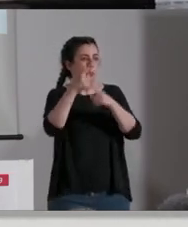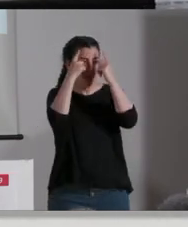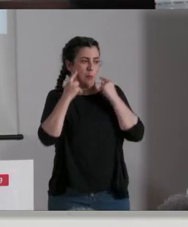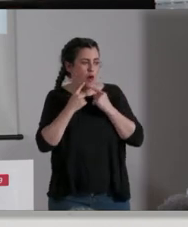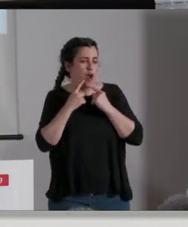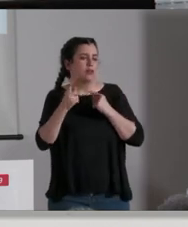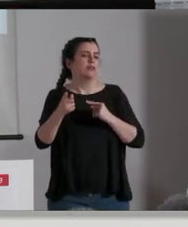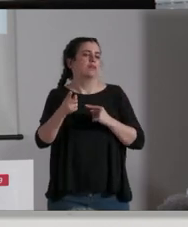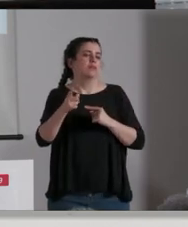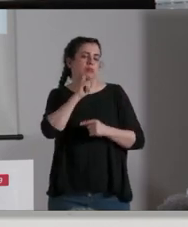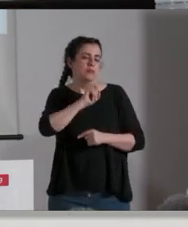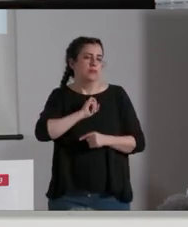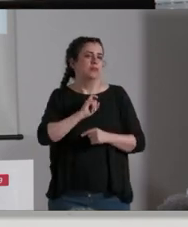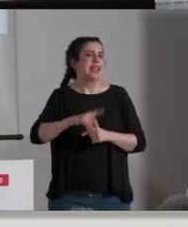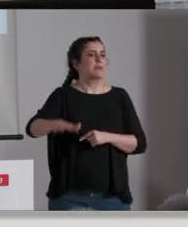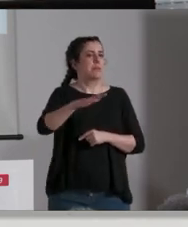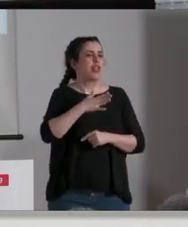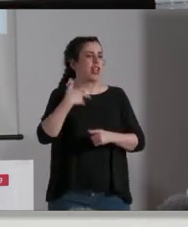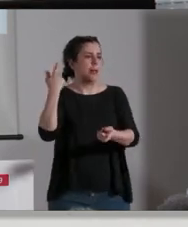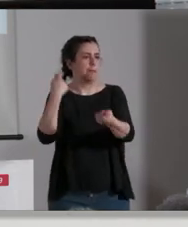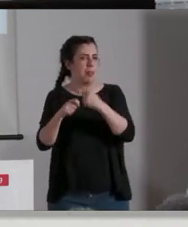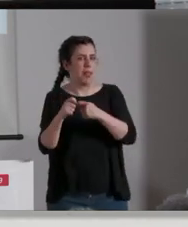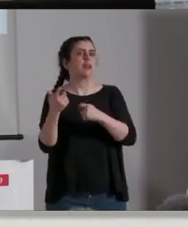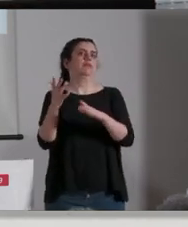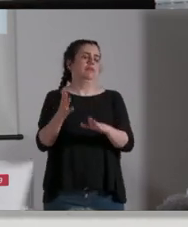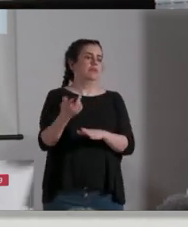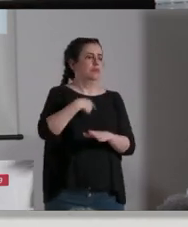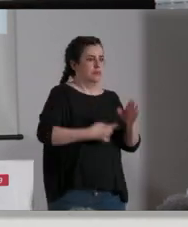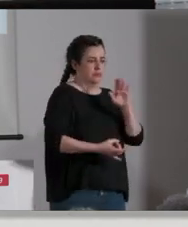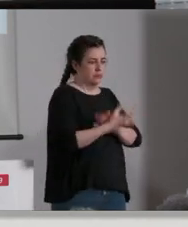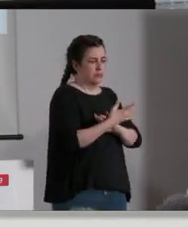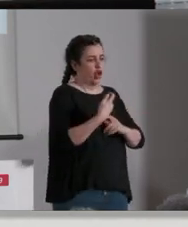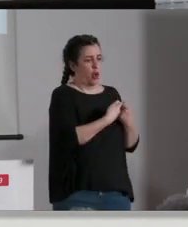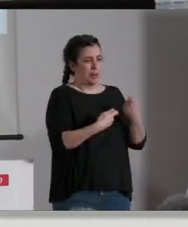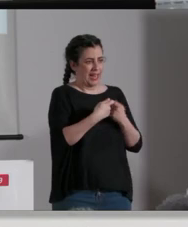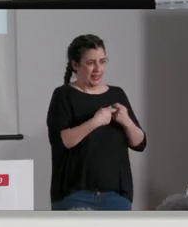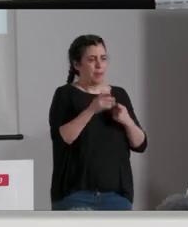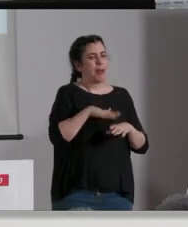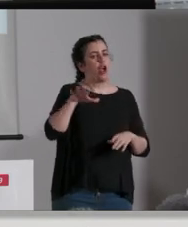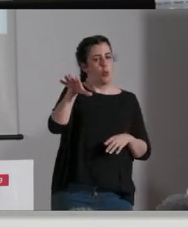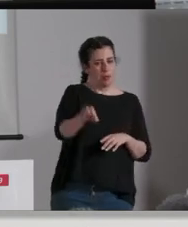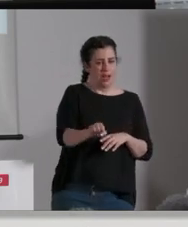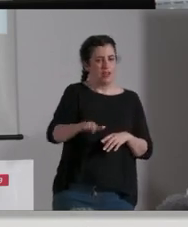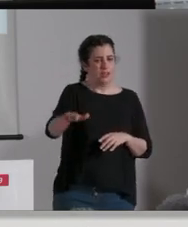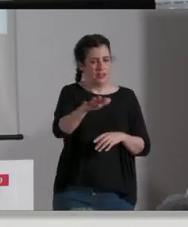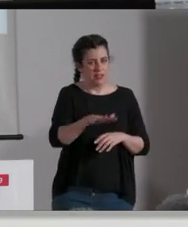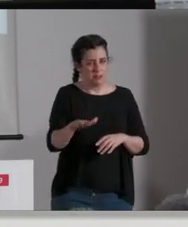Y ahí nos sumergimos en crear una cooperativa para hacer la compra del espacio y conseguir la propiedad